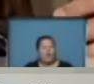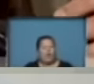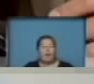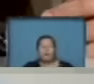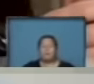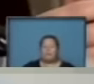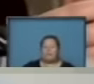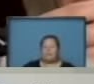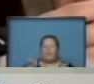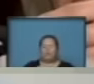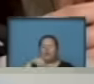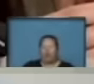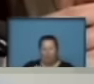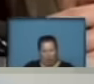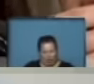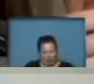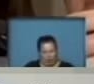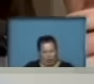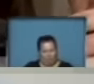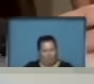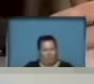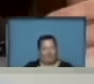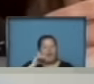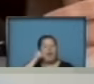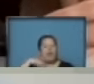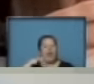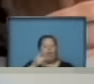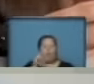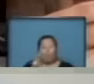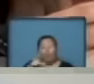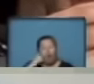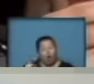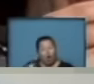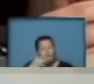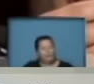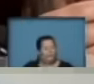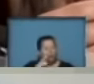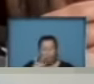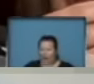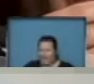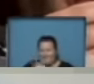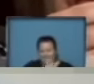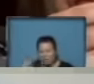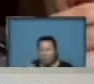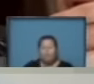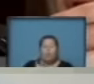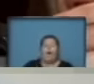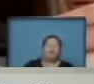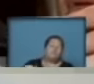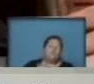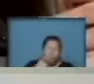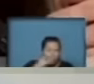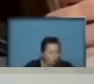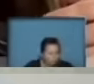al presidente de la Junta Electoral, el doctor Gandur. El doctor Gandur dice no hay una sola denuncia ni ha habido ningún solo hecho